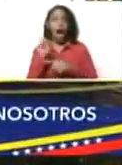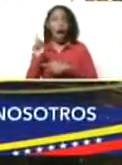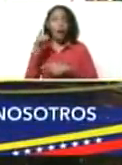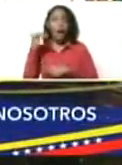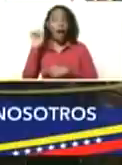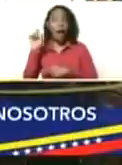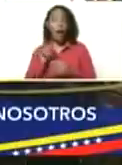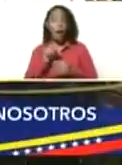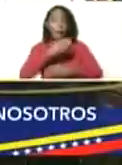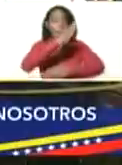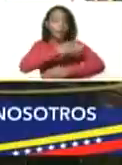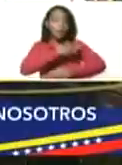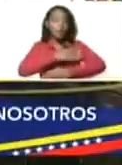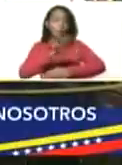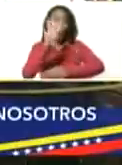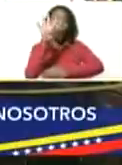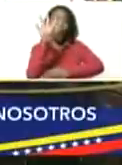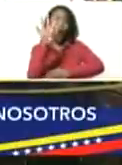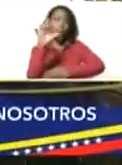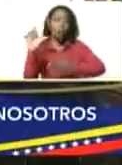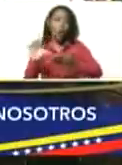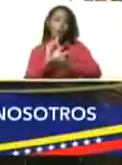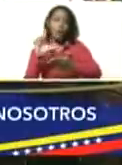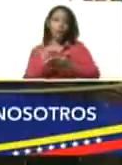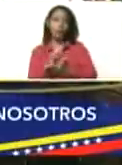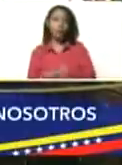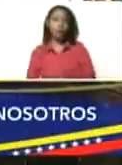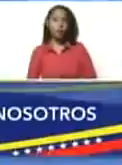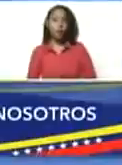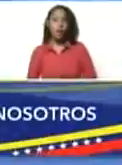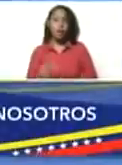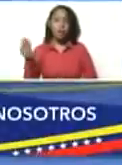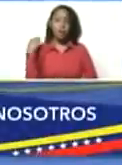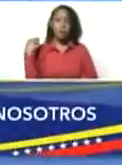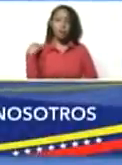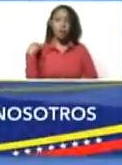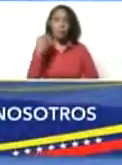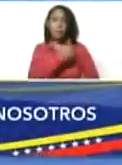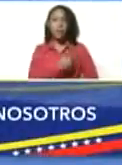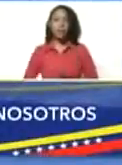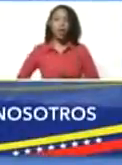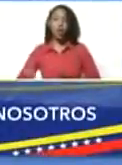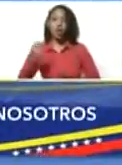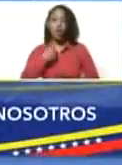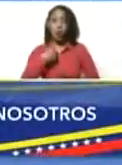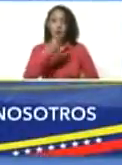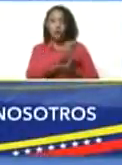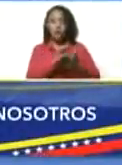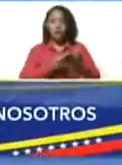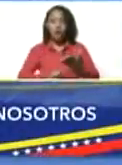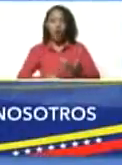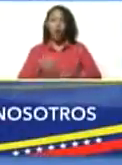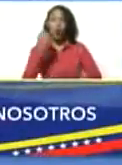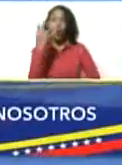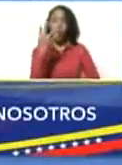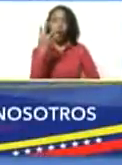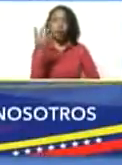Nearle bautizando 4 libros. Y me dijo, presidente, estoy escribiendo 4 libros más.